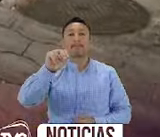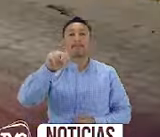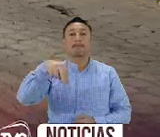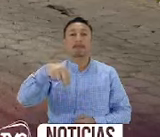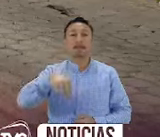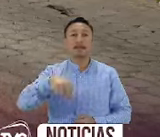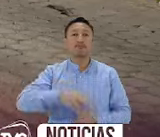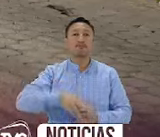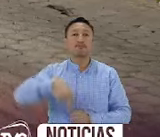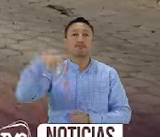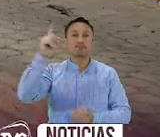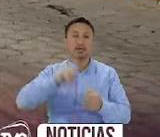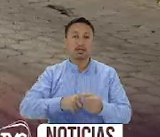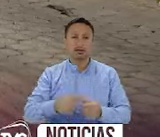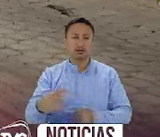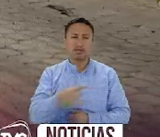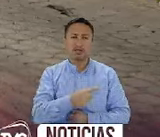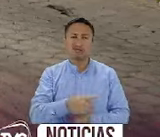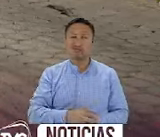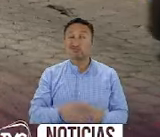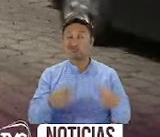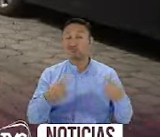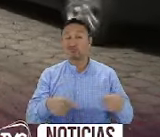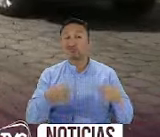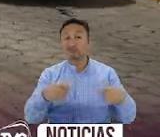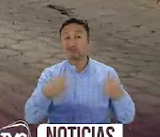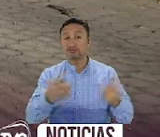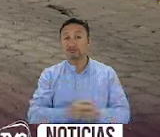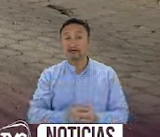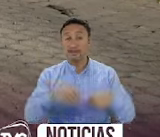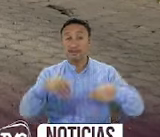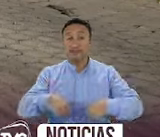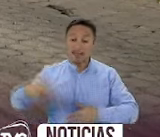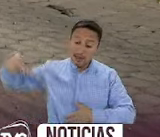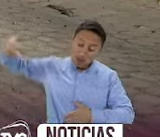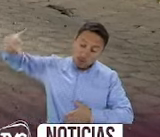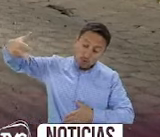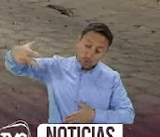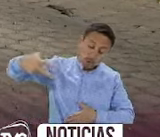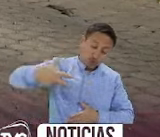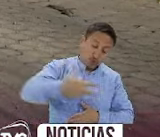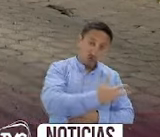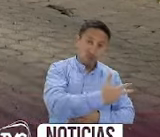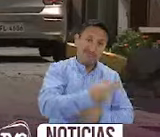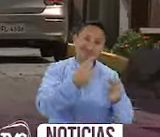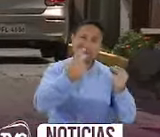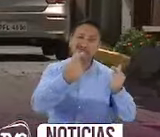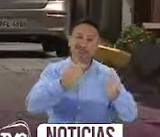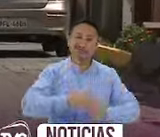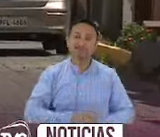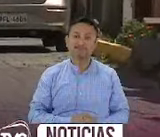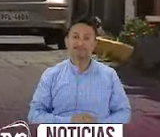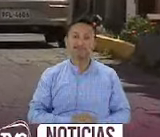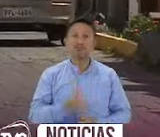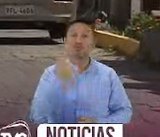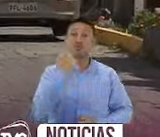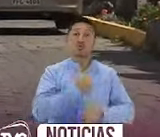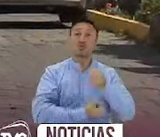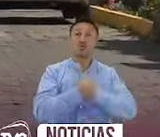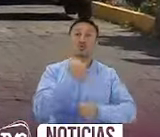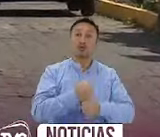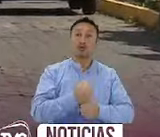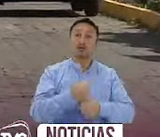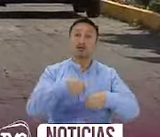incidentes como estos son comunes. Al ser una bajada pronunciada, los carros van a velocidad. Hace más de un año, desde el Cabildo